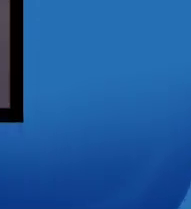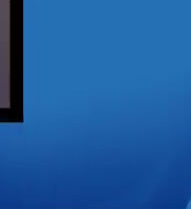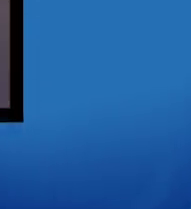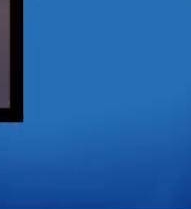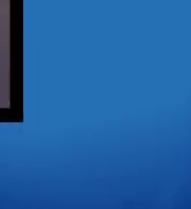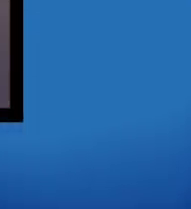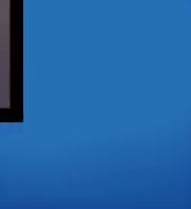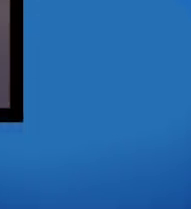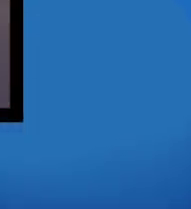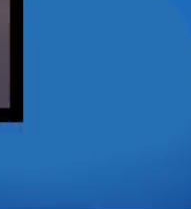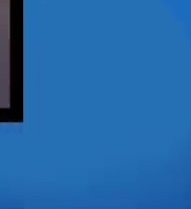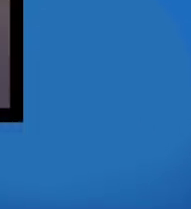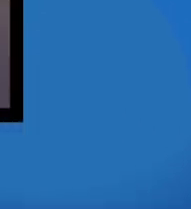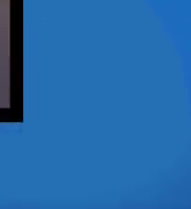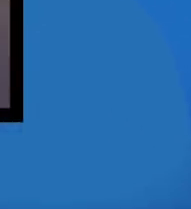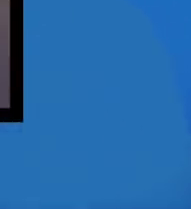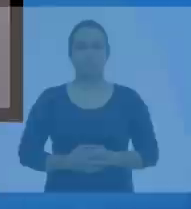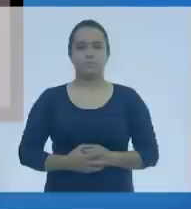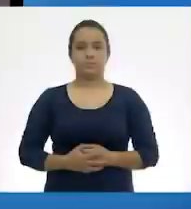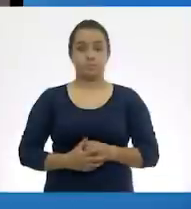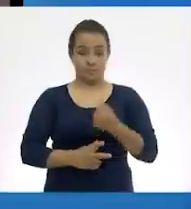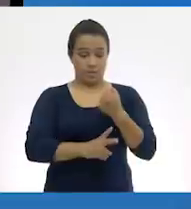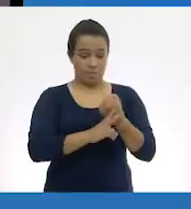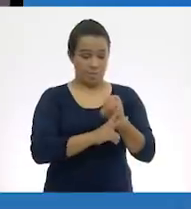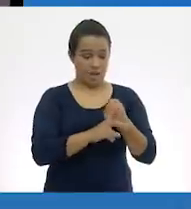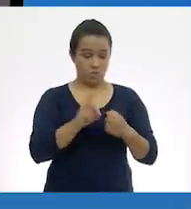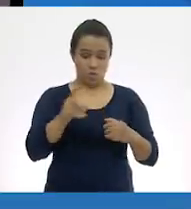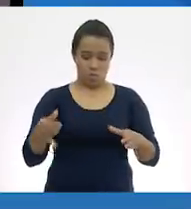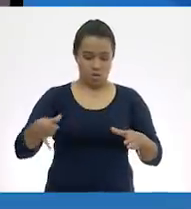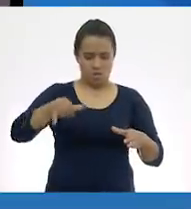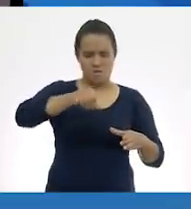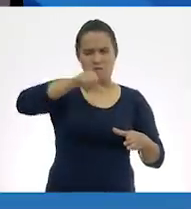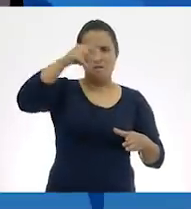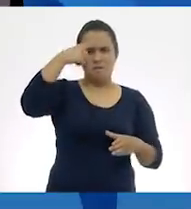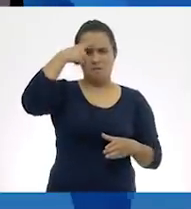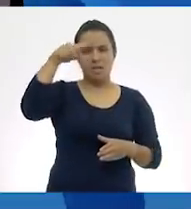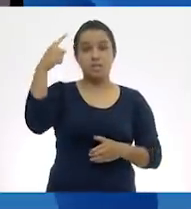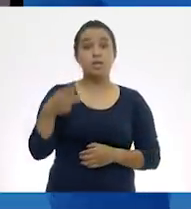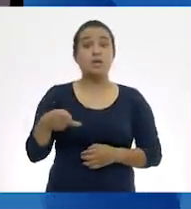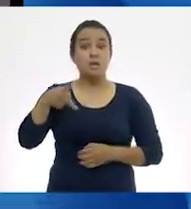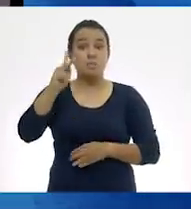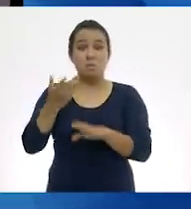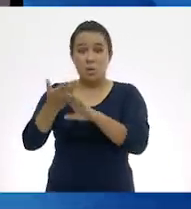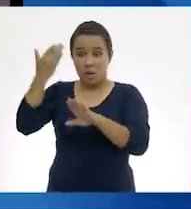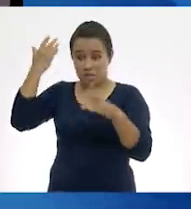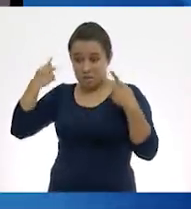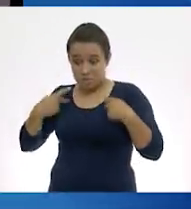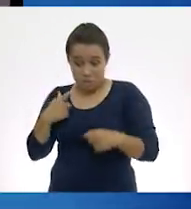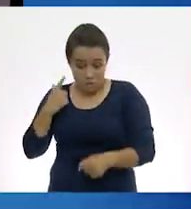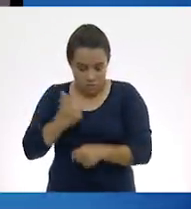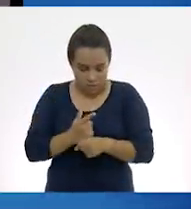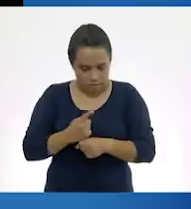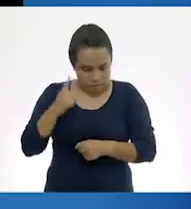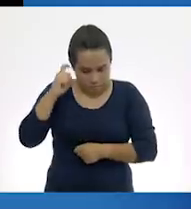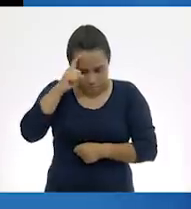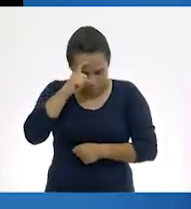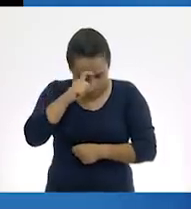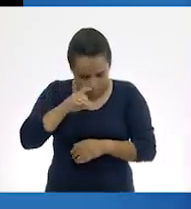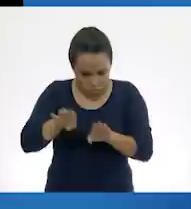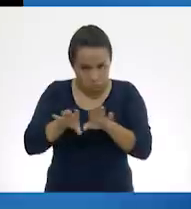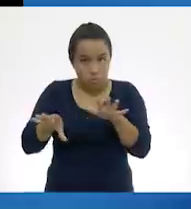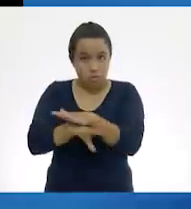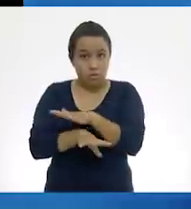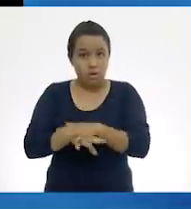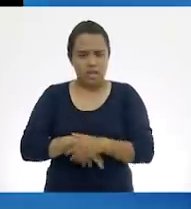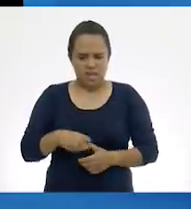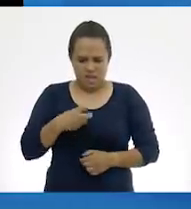Llenar un vaso con agua ahora es una tarea simple. Poder hacerlo le costó al ser humano millones de años de evolución.